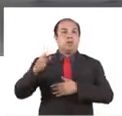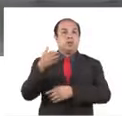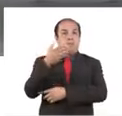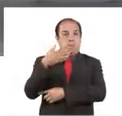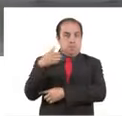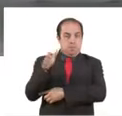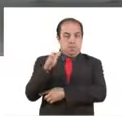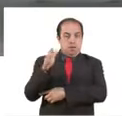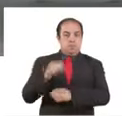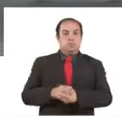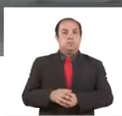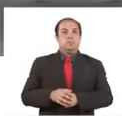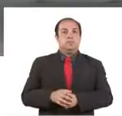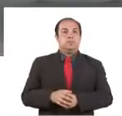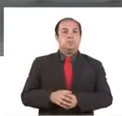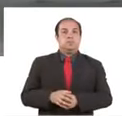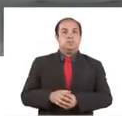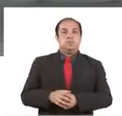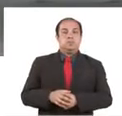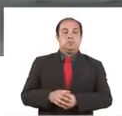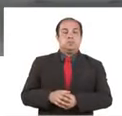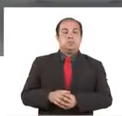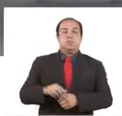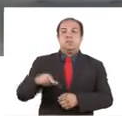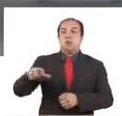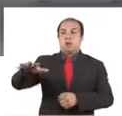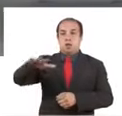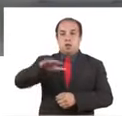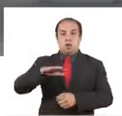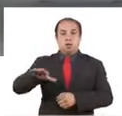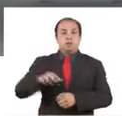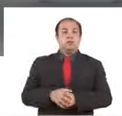protesta al personal que hoy se gradúa.